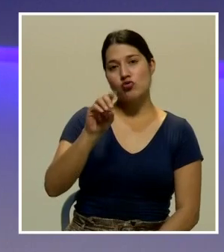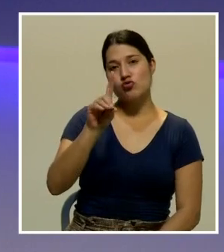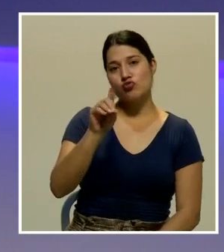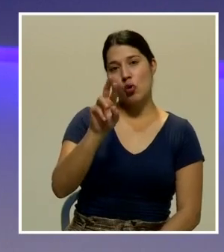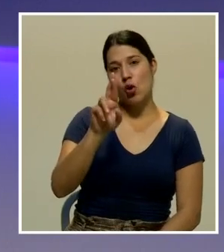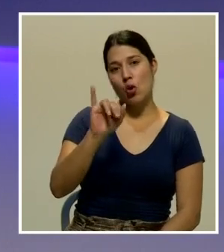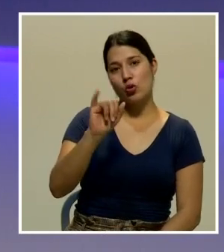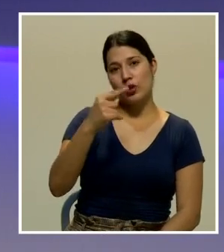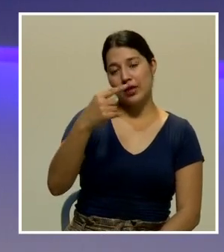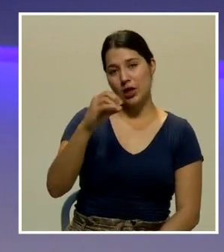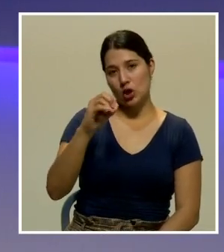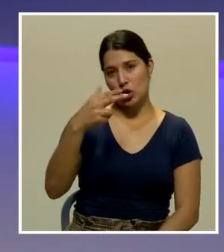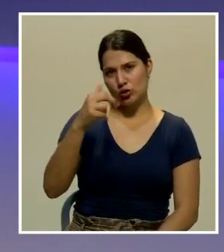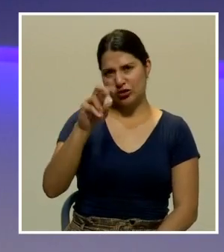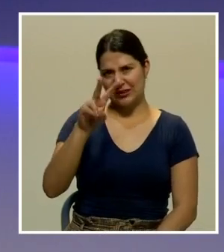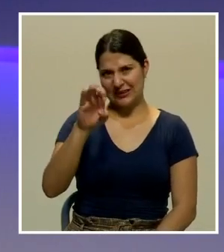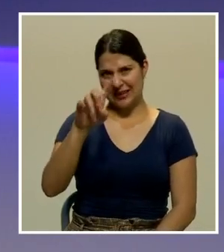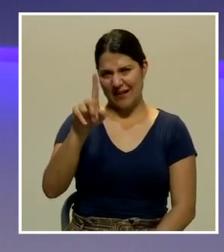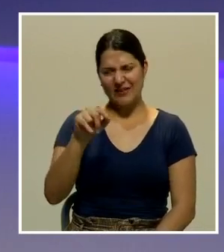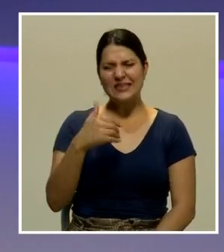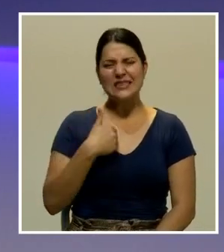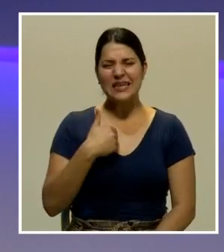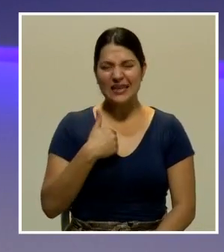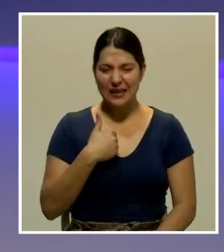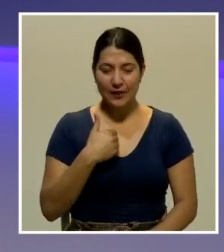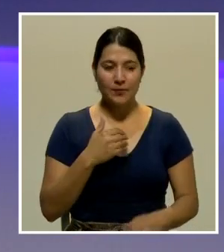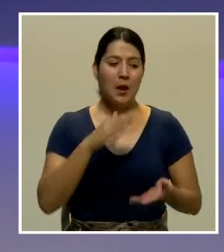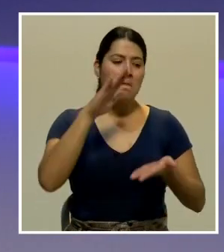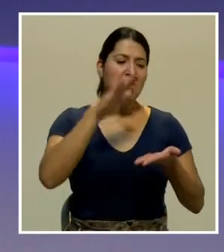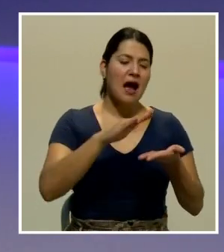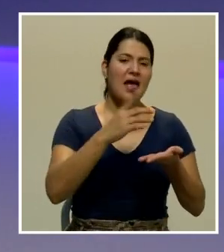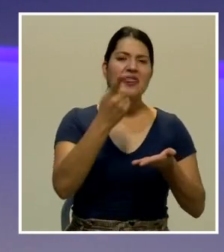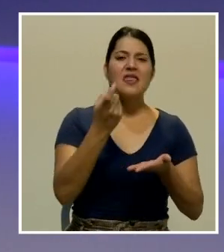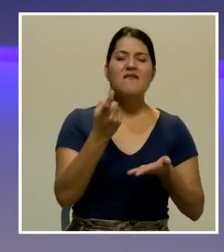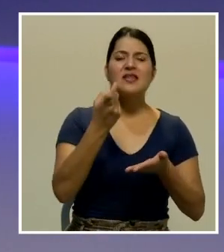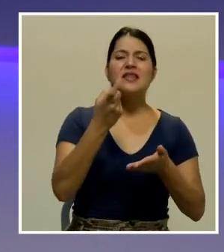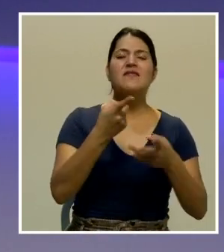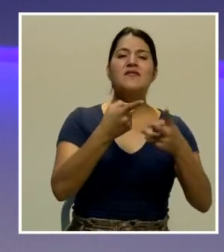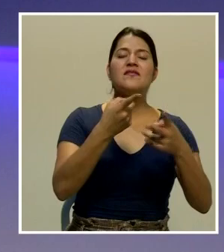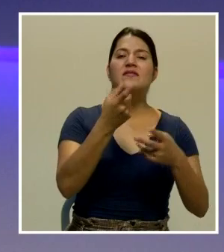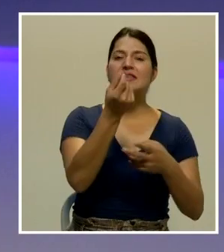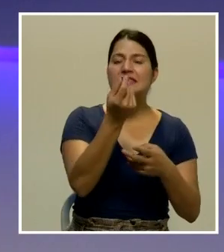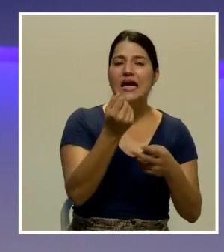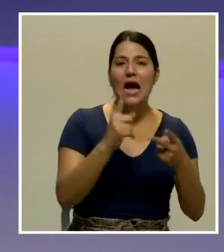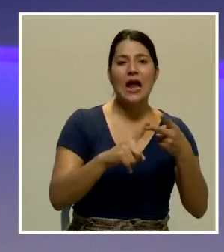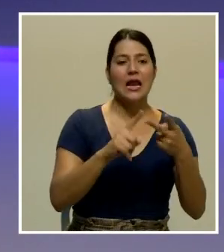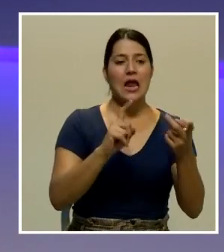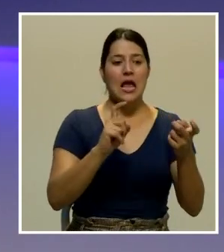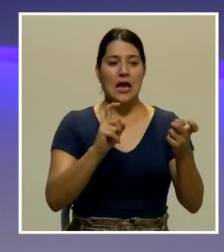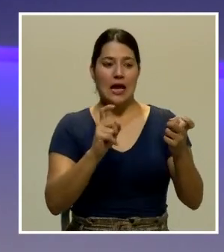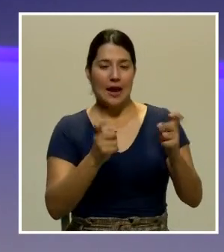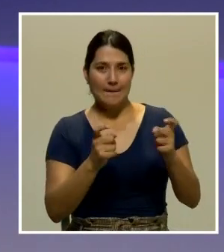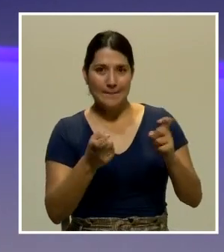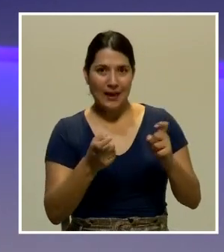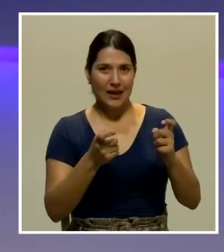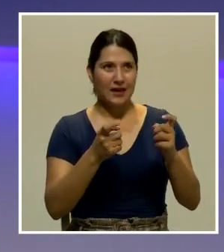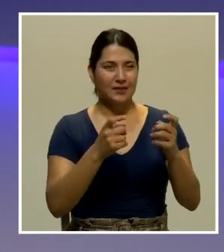eran bajar el déficit fiscal, renegociar deuda, modernizar la gestión de cobro y